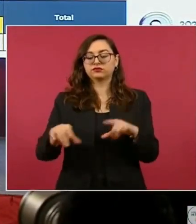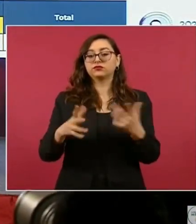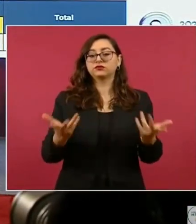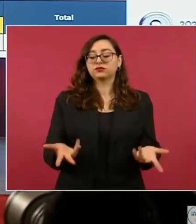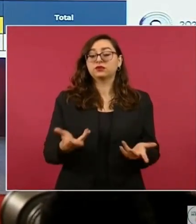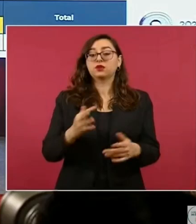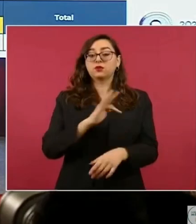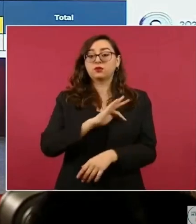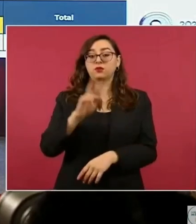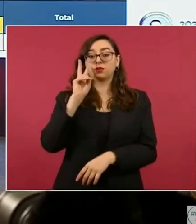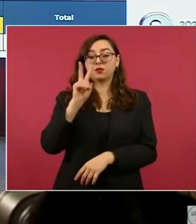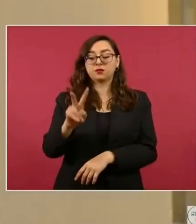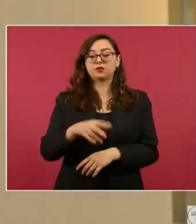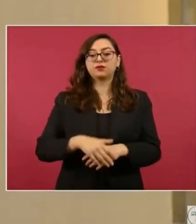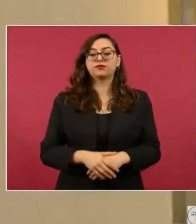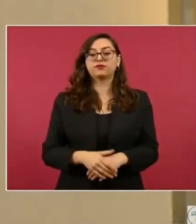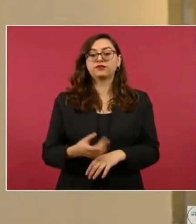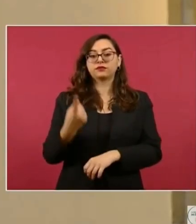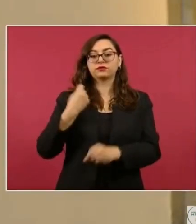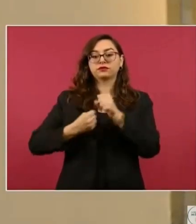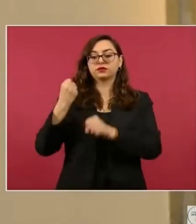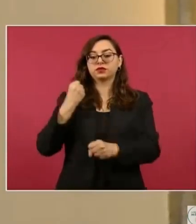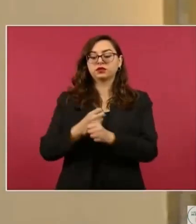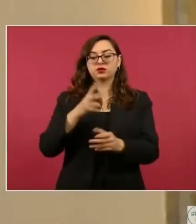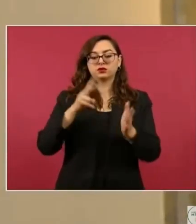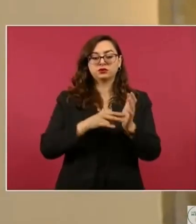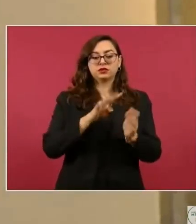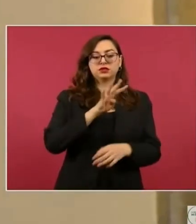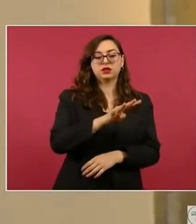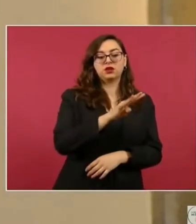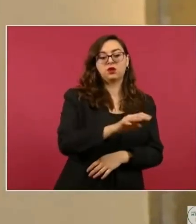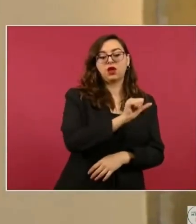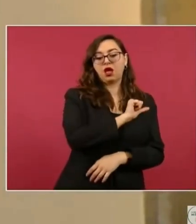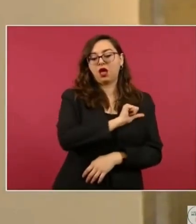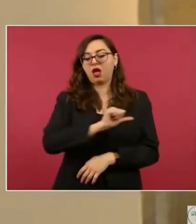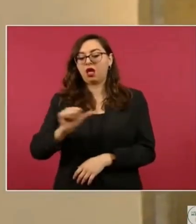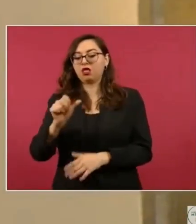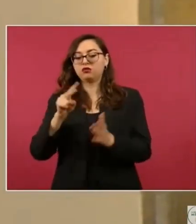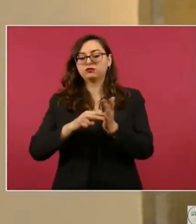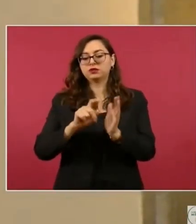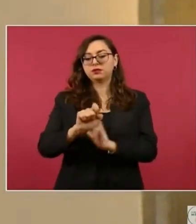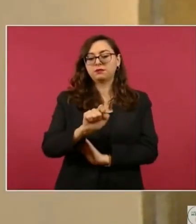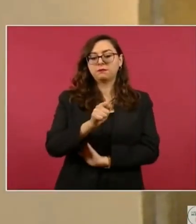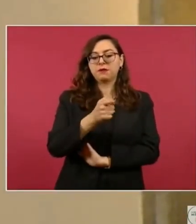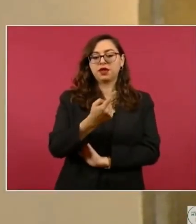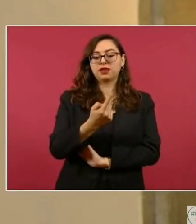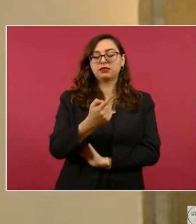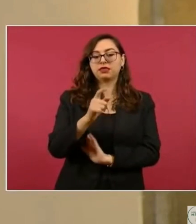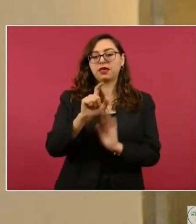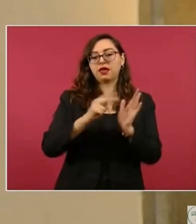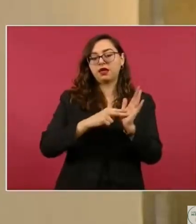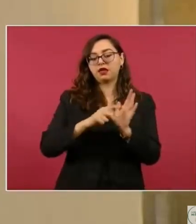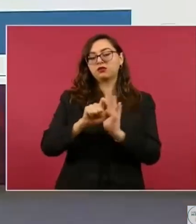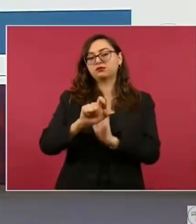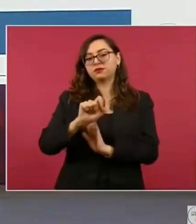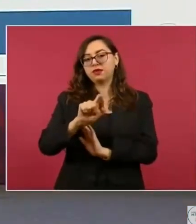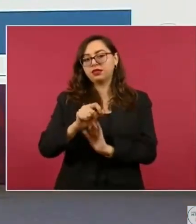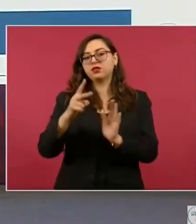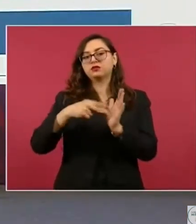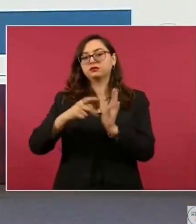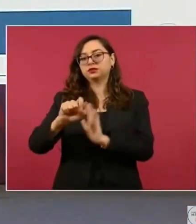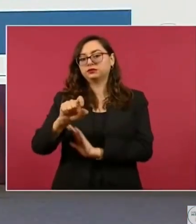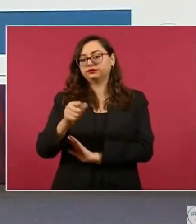reclutaron, el efectivo que teníamos en el 2019, en el 2020, el 21. En este